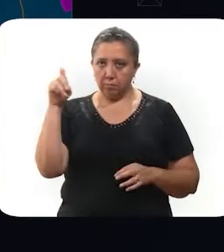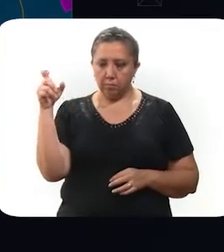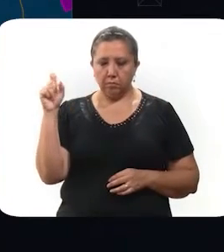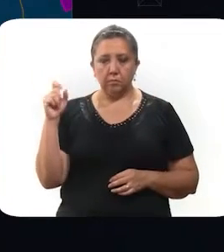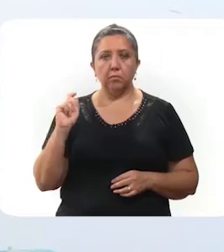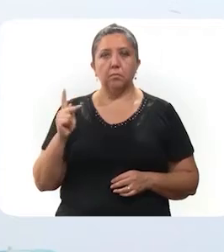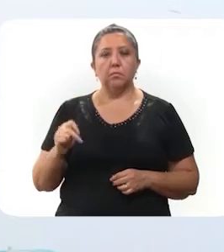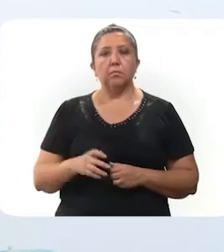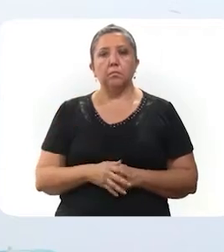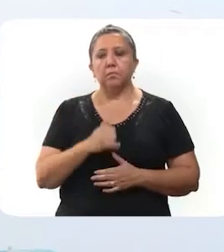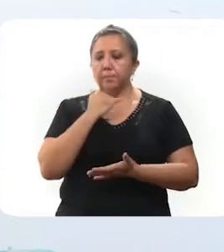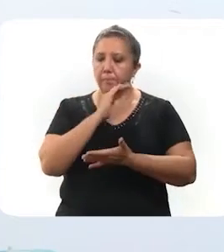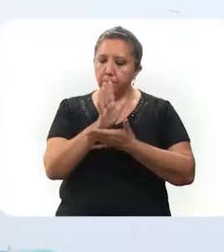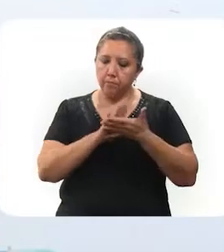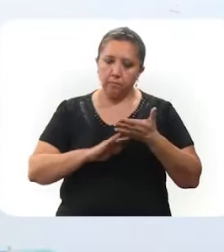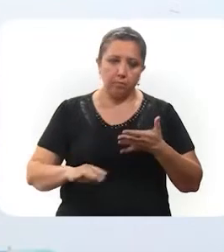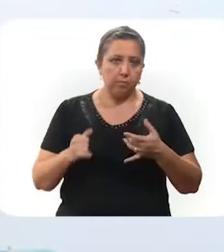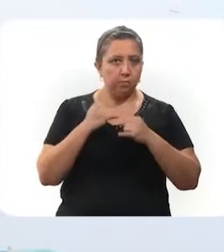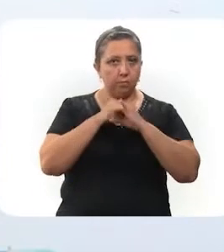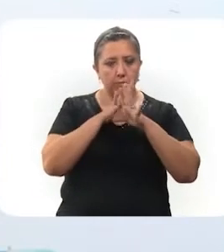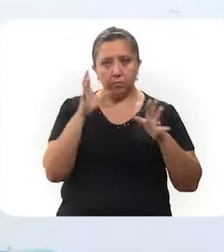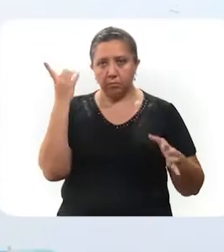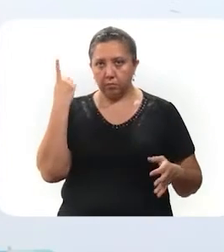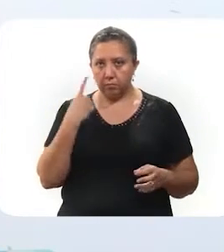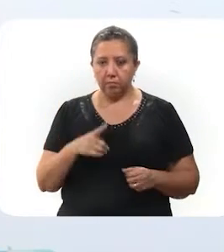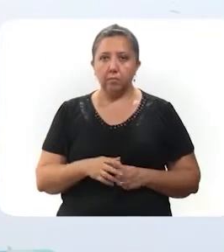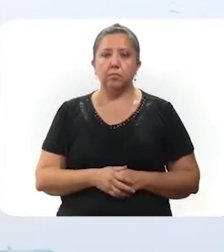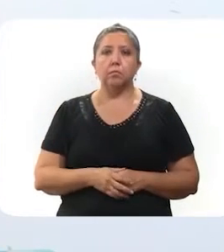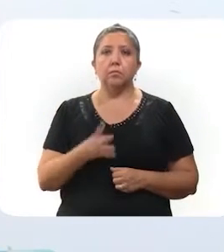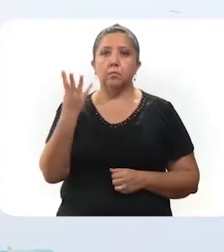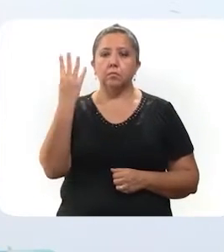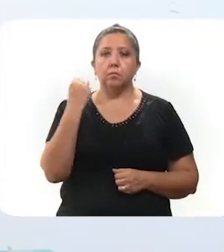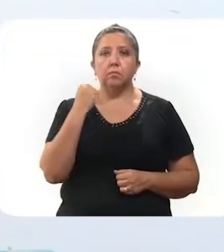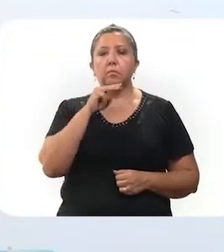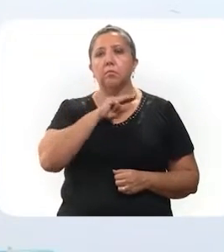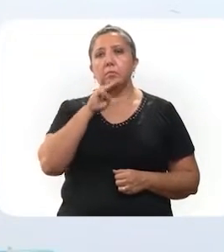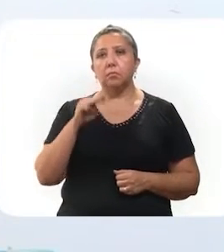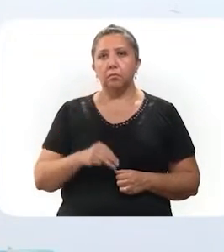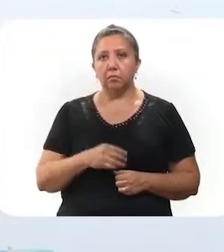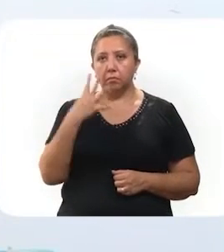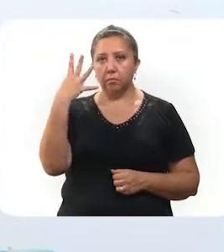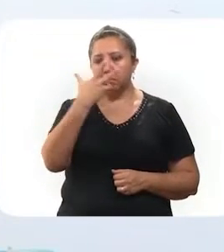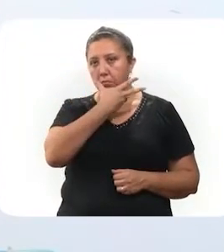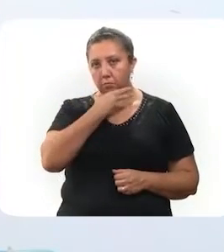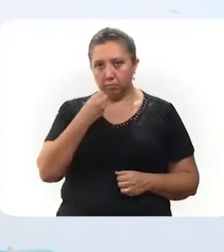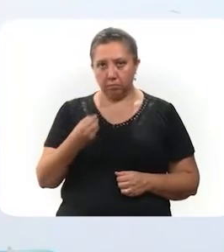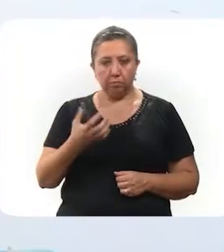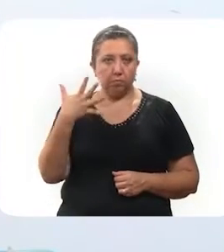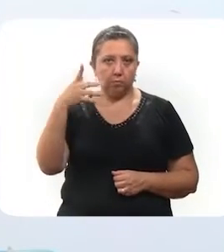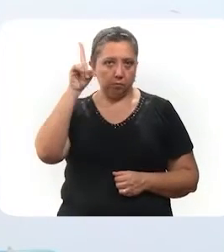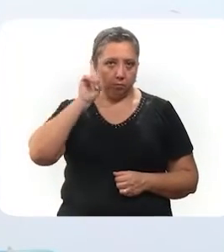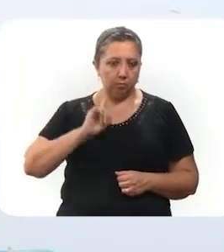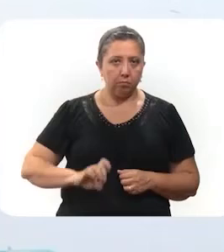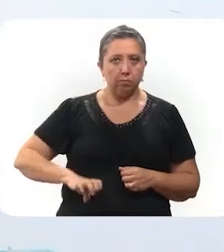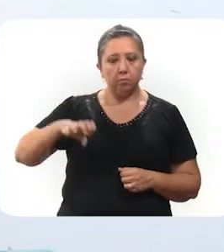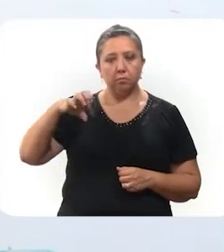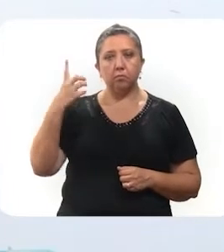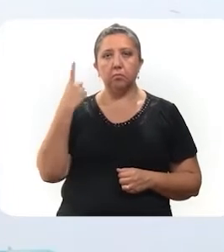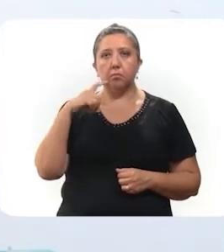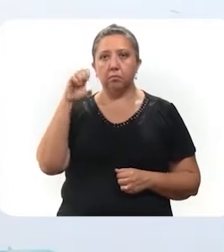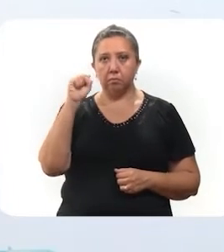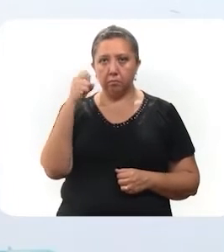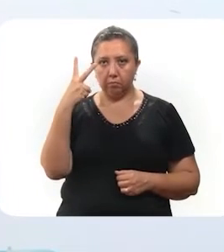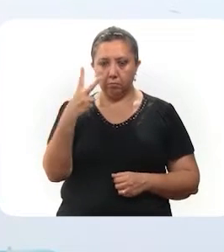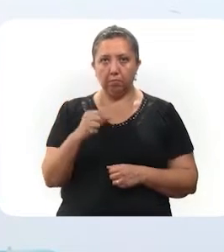zona poniente. Lamentablemente, en este parte médico informamos de 9 fallecimientos, 4 hombres y 5 mujeres de un rango de edad